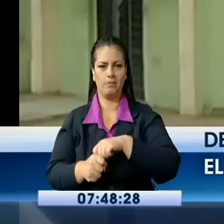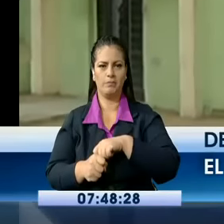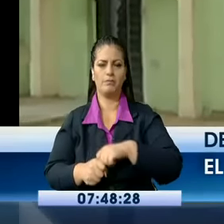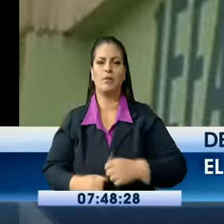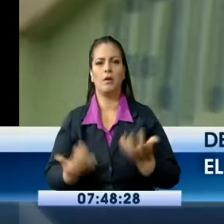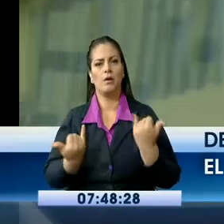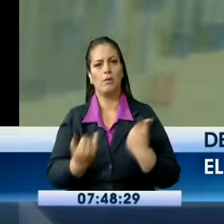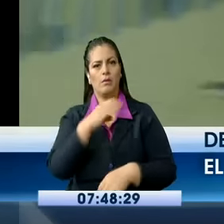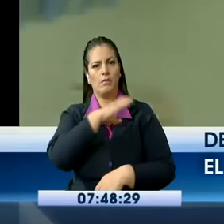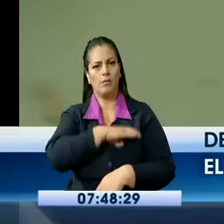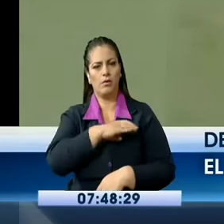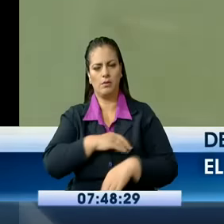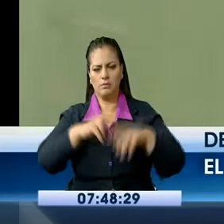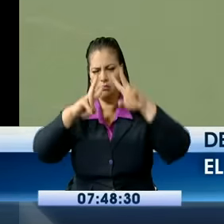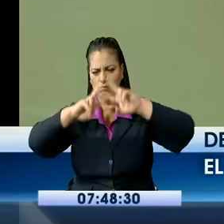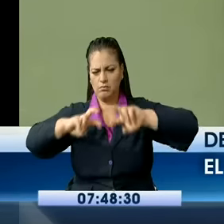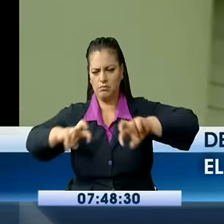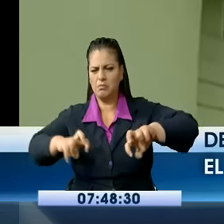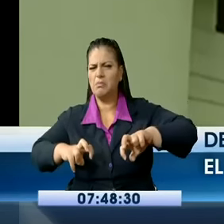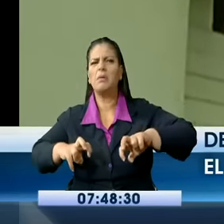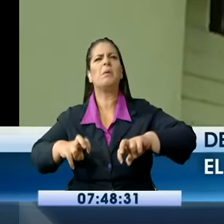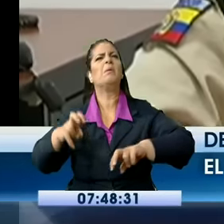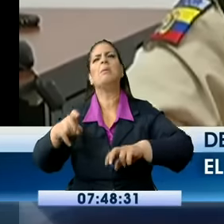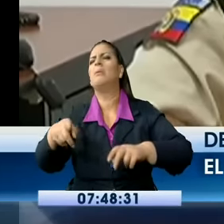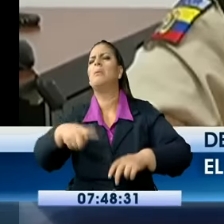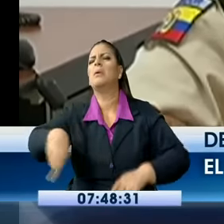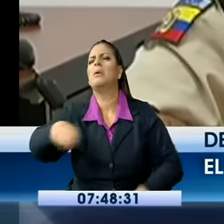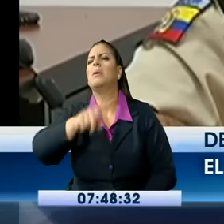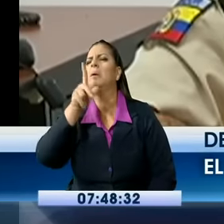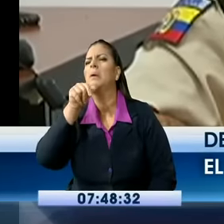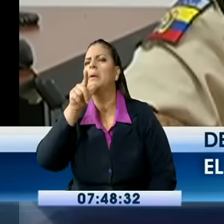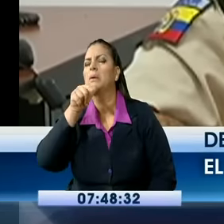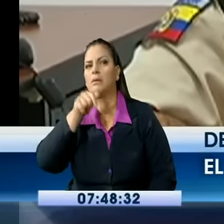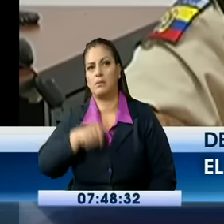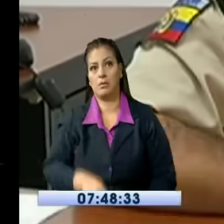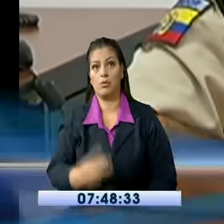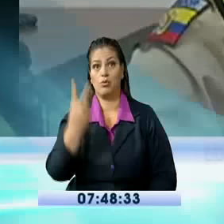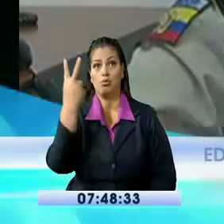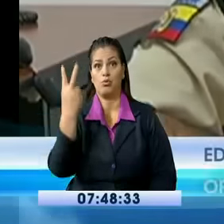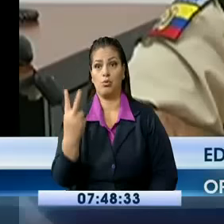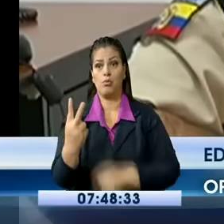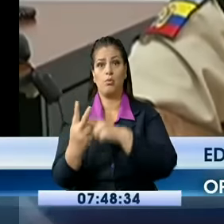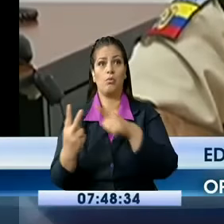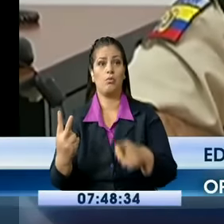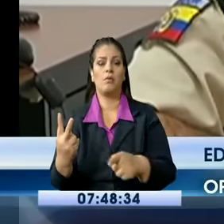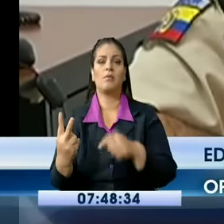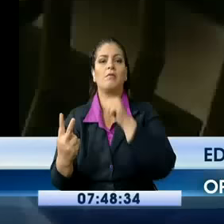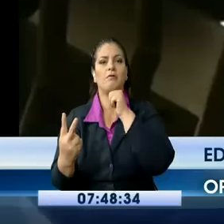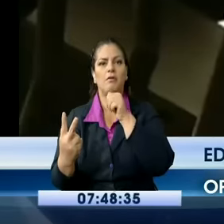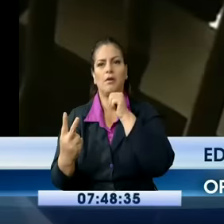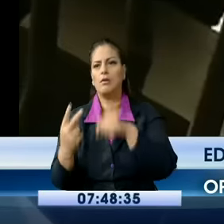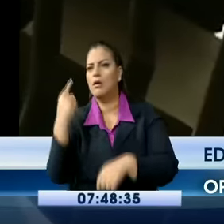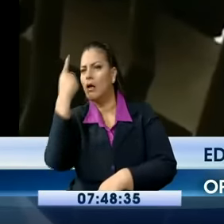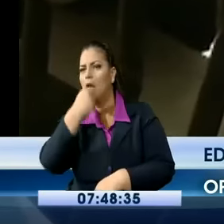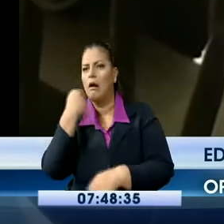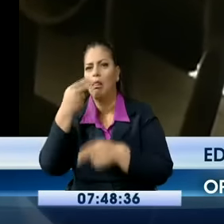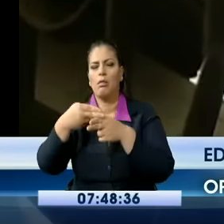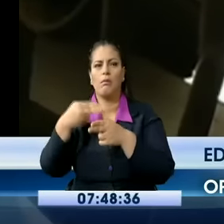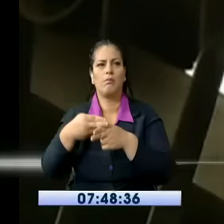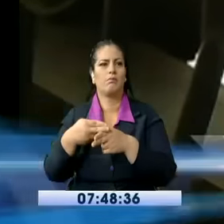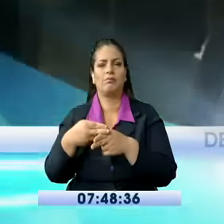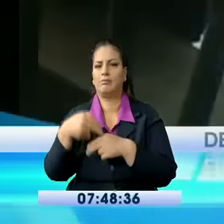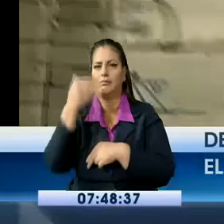quiénes serían los autores de este delito. Se presume que son dos personas, pero no podíamos determinar, eso le indico, e ingresan por el